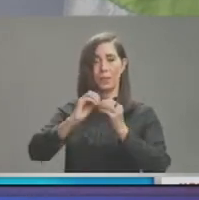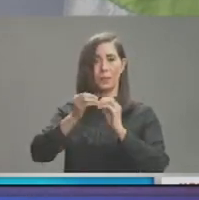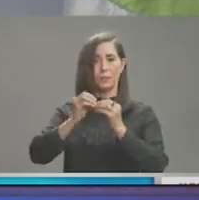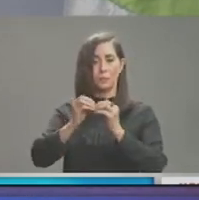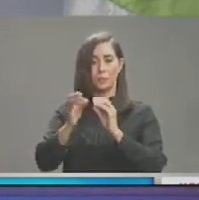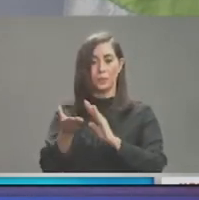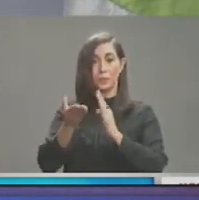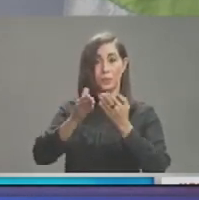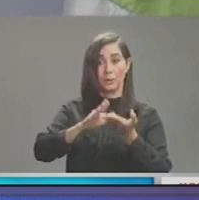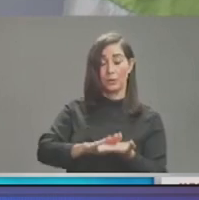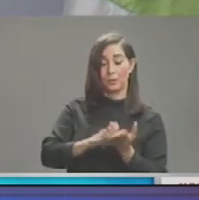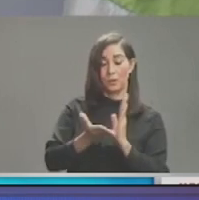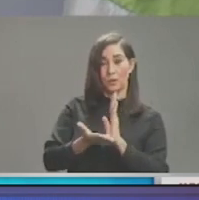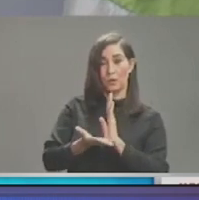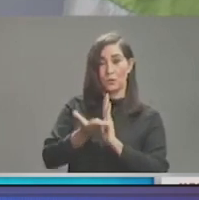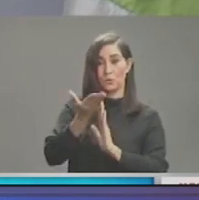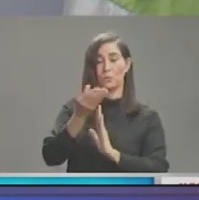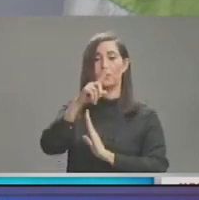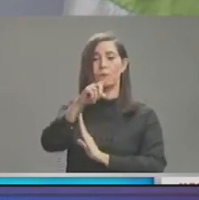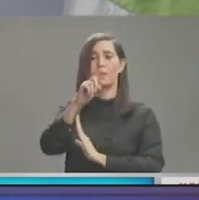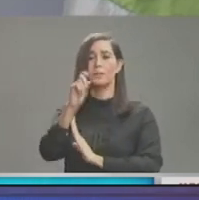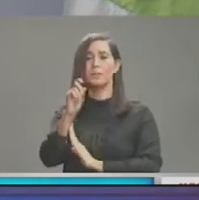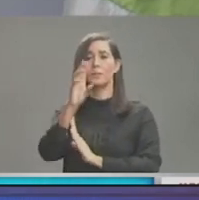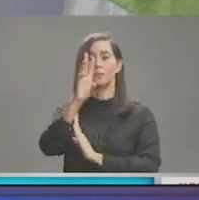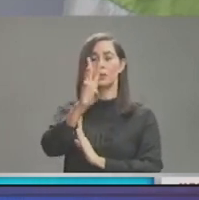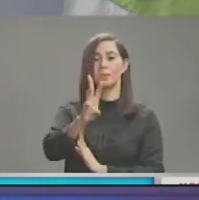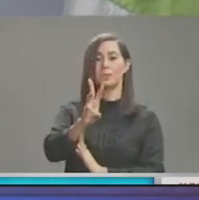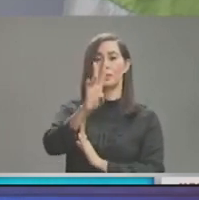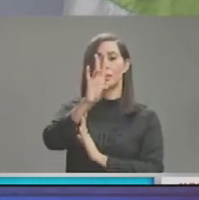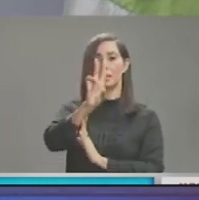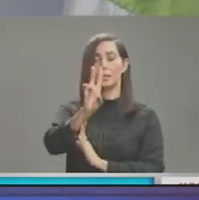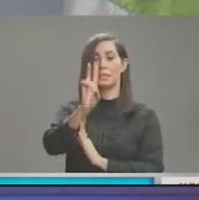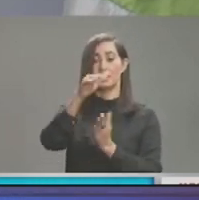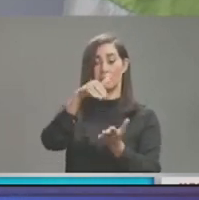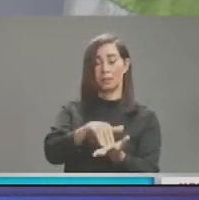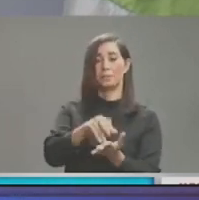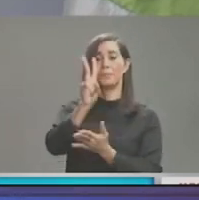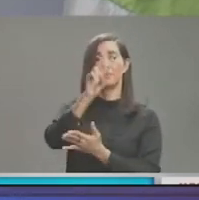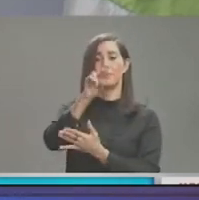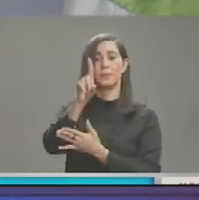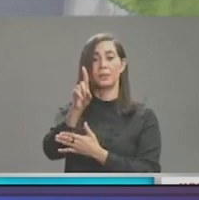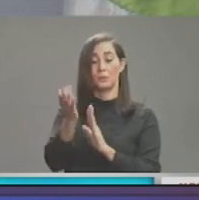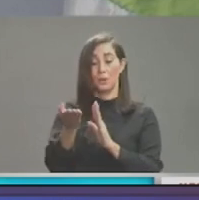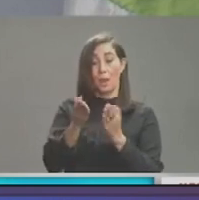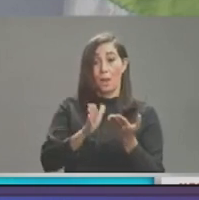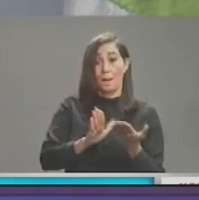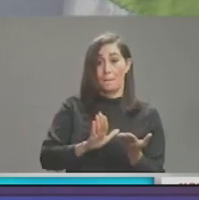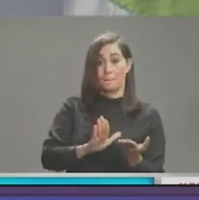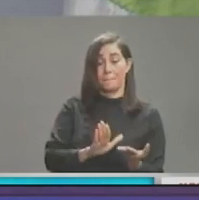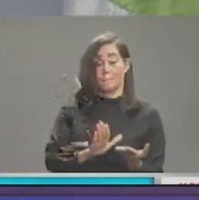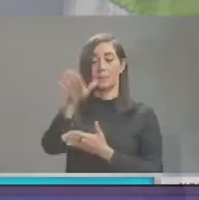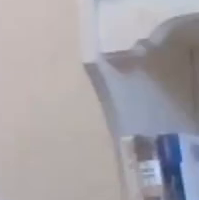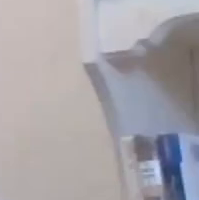de la República Dominicana. Y repetimos una vez más, esta pandemia, señores, es entre todos que debemos de enfrentarla.